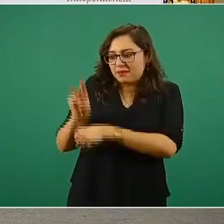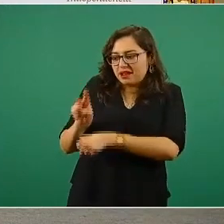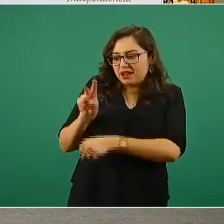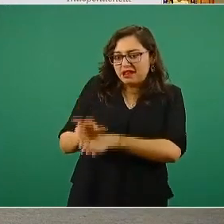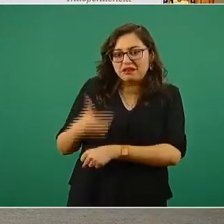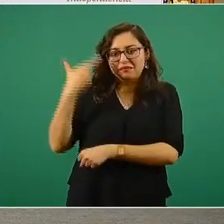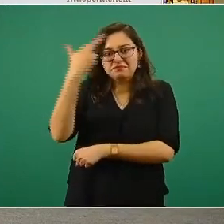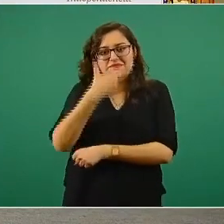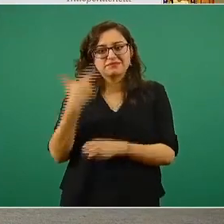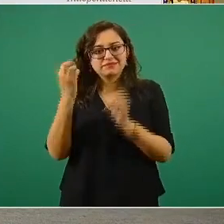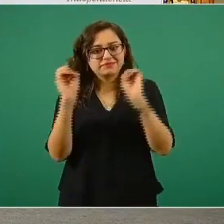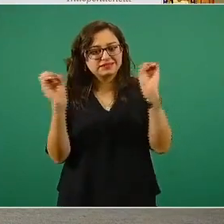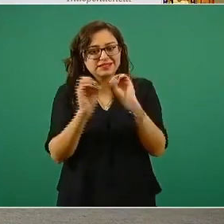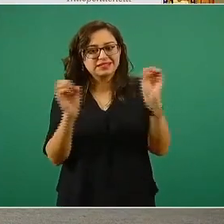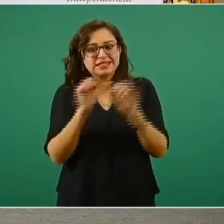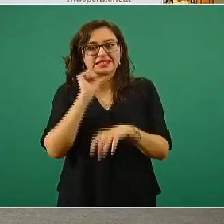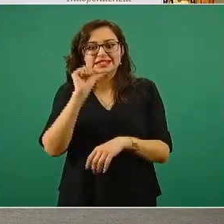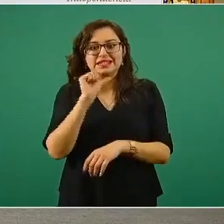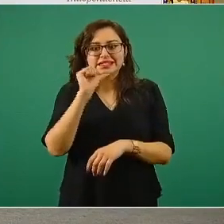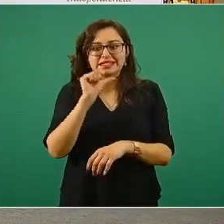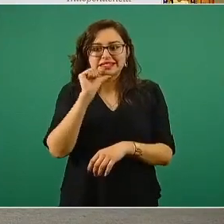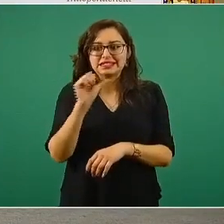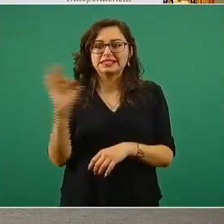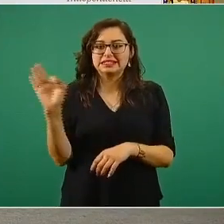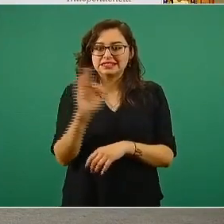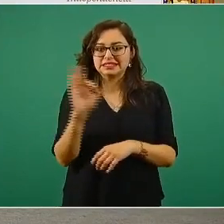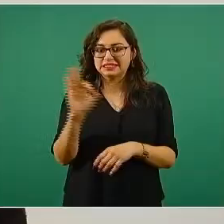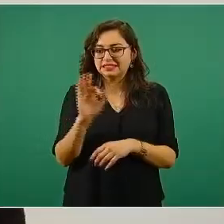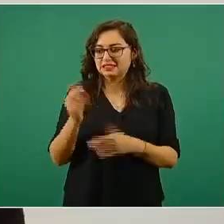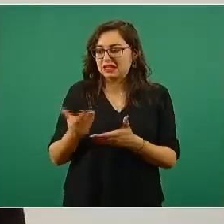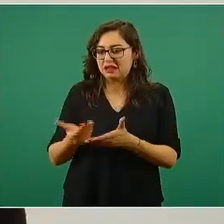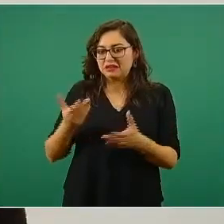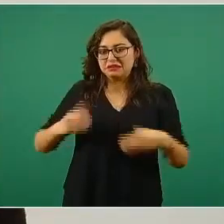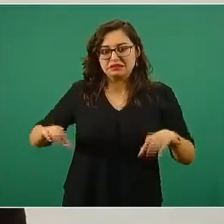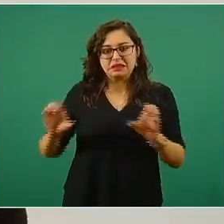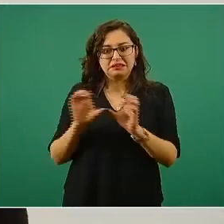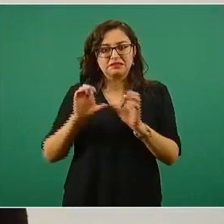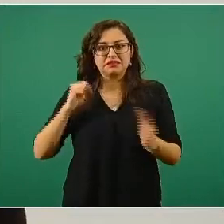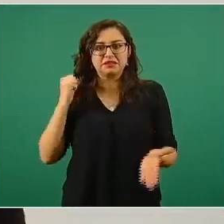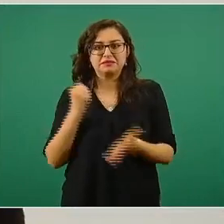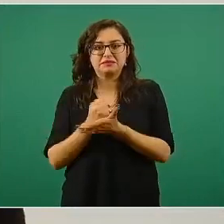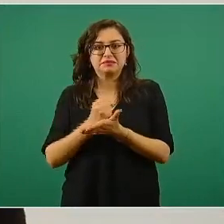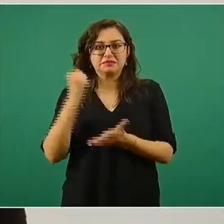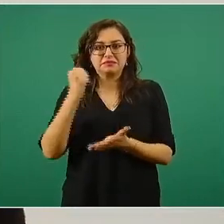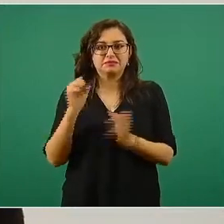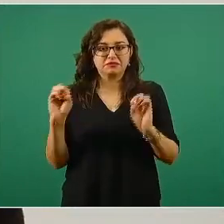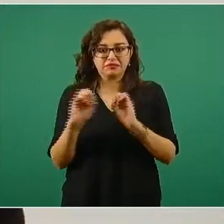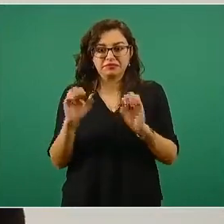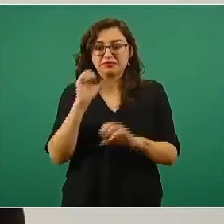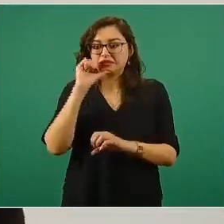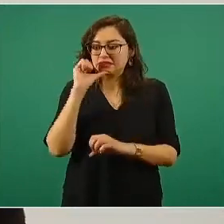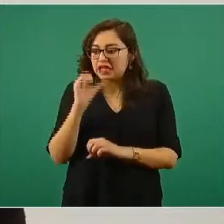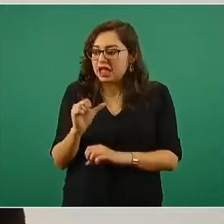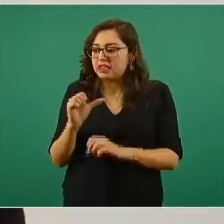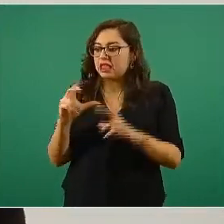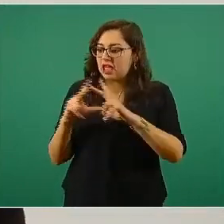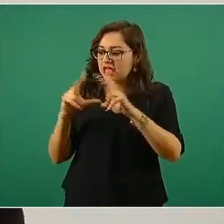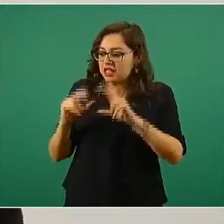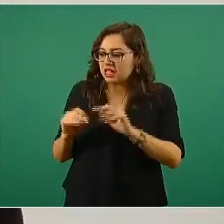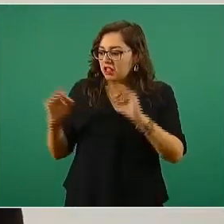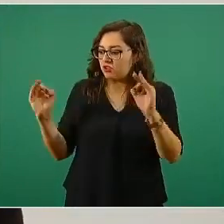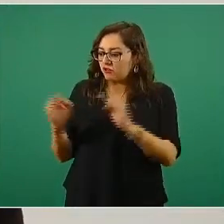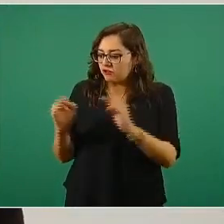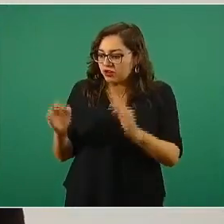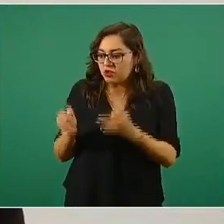que esa vacuna haya tenido las certificaciones correspondientes, que haya cumplido con la red de frío que deben de cumplir,